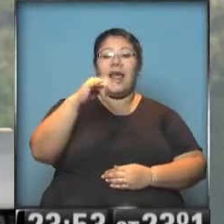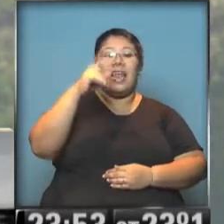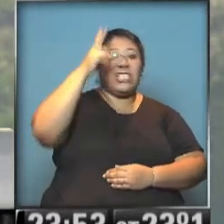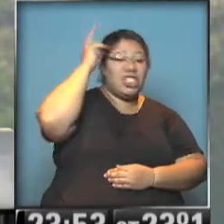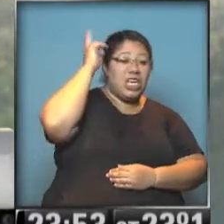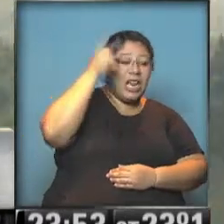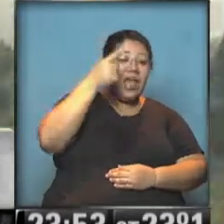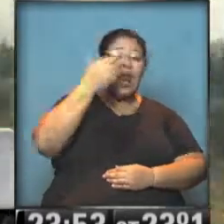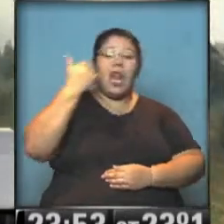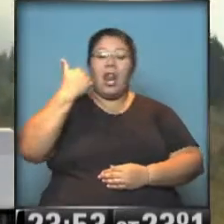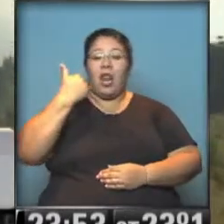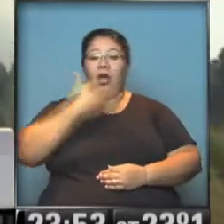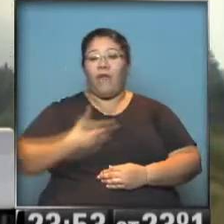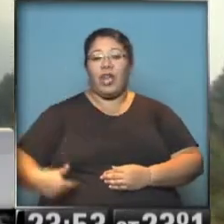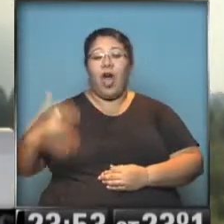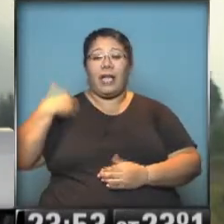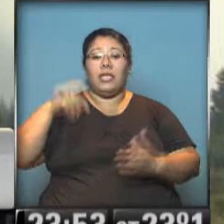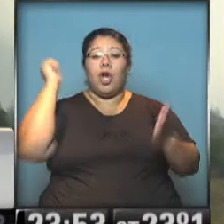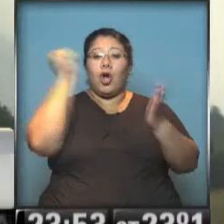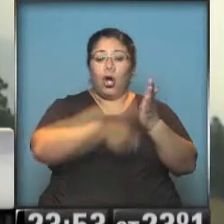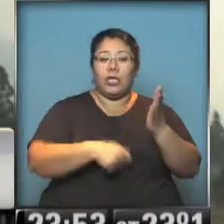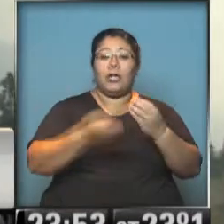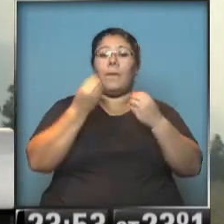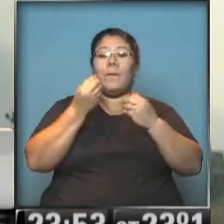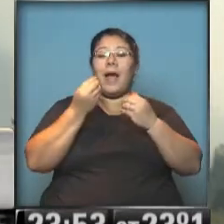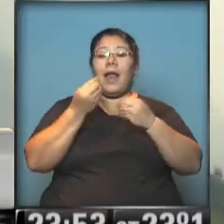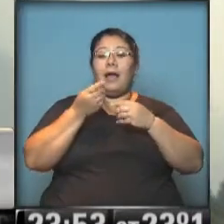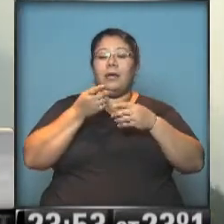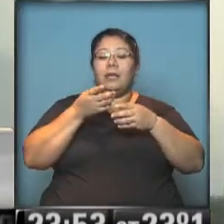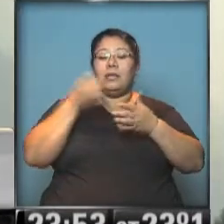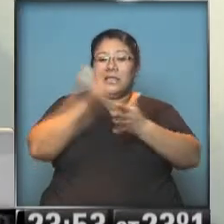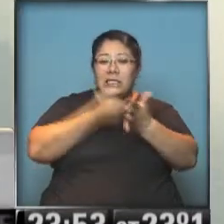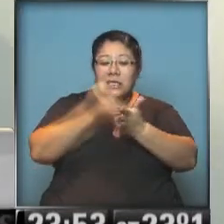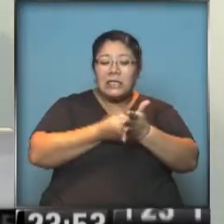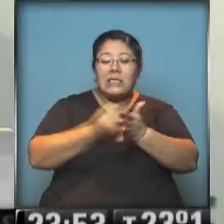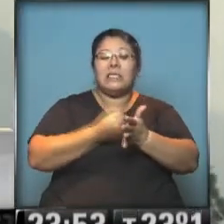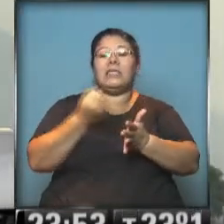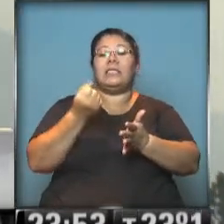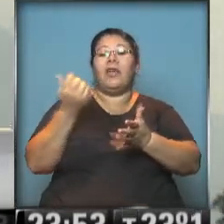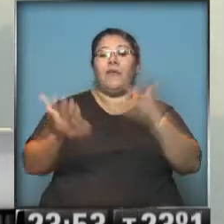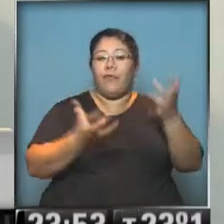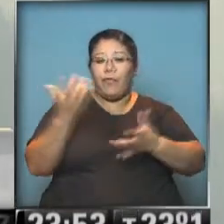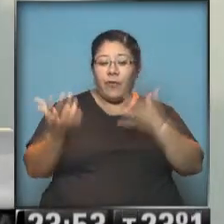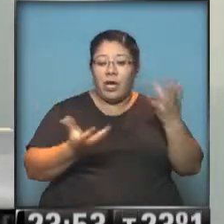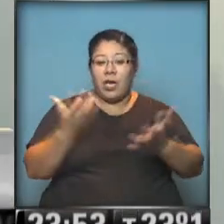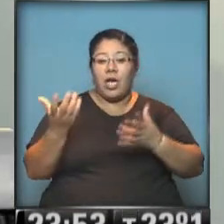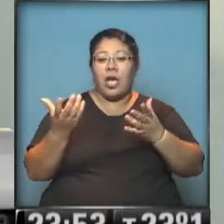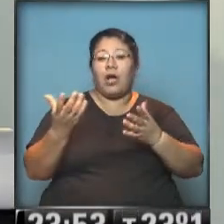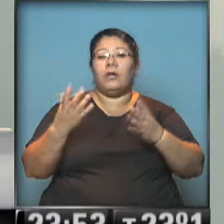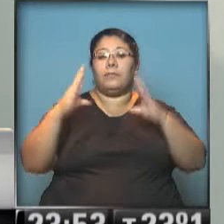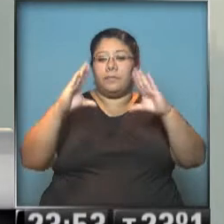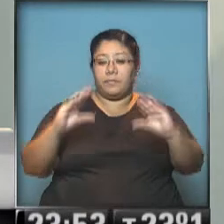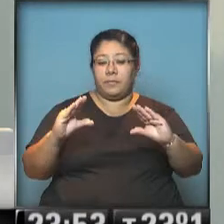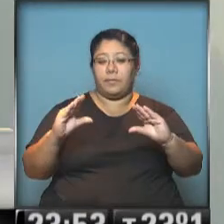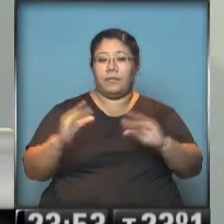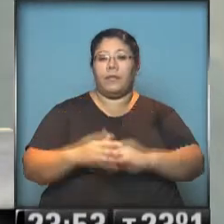aviones hidrantes, y en total están abocadas a combatir el fuego 550 personas. El gobernador Martín Bussi